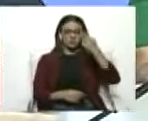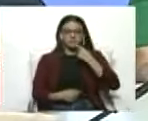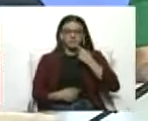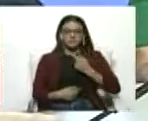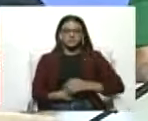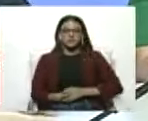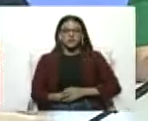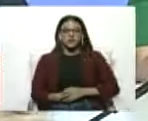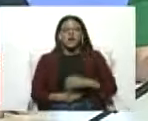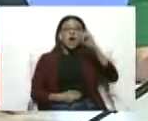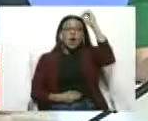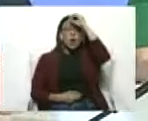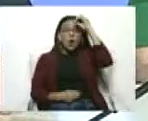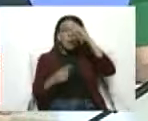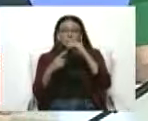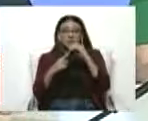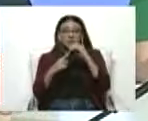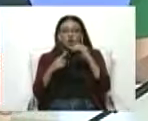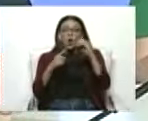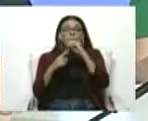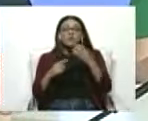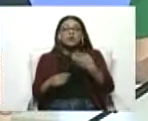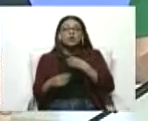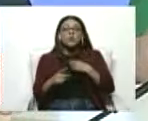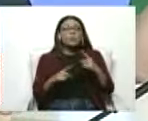La opinión es algo personal, ¿no?